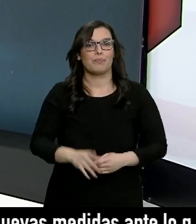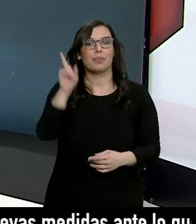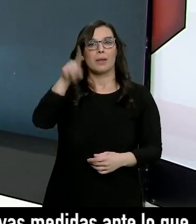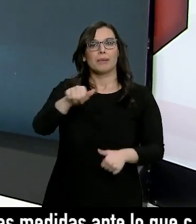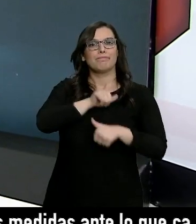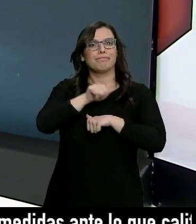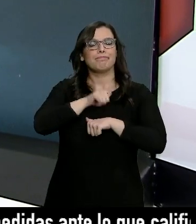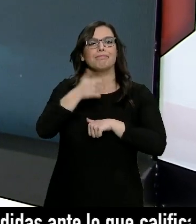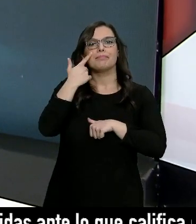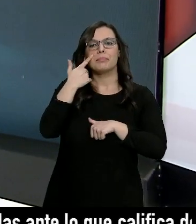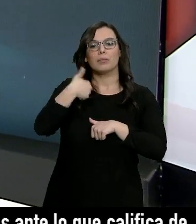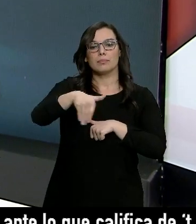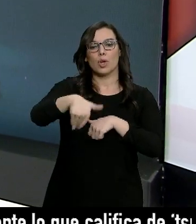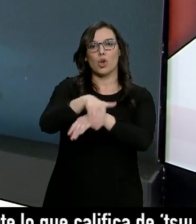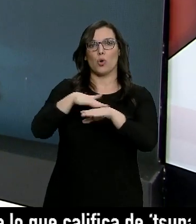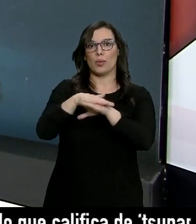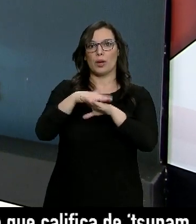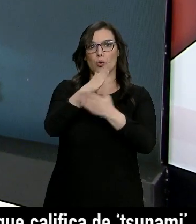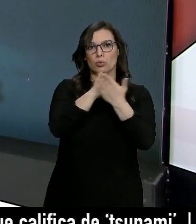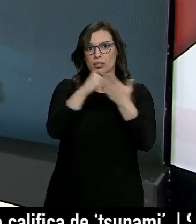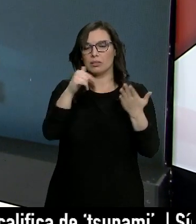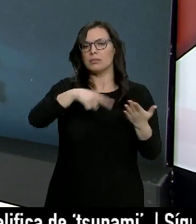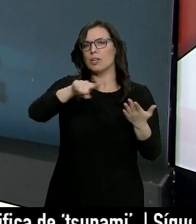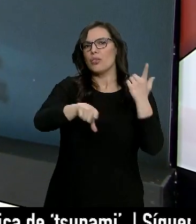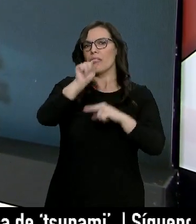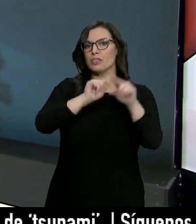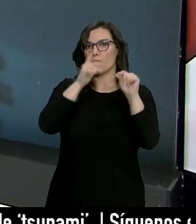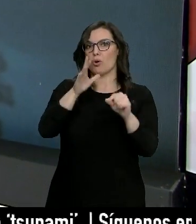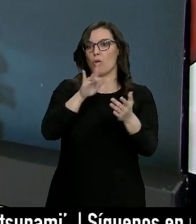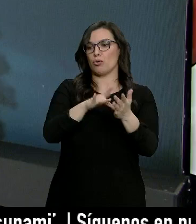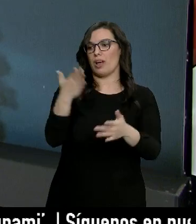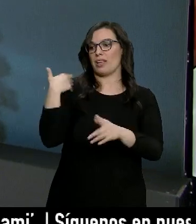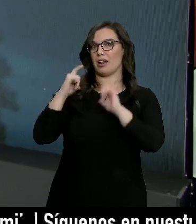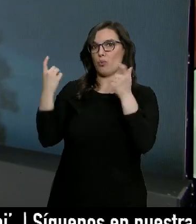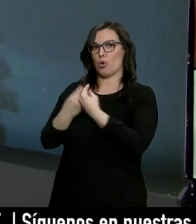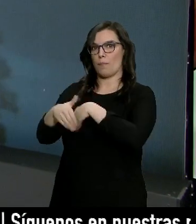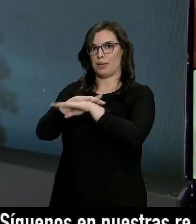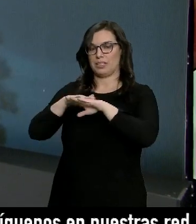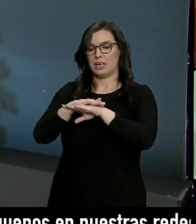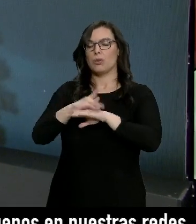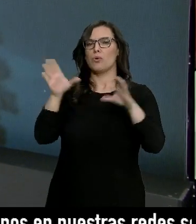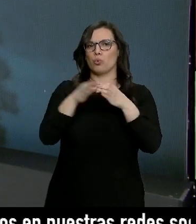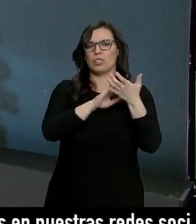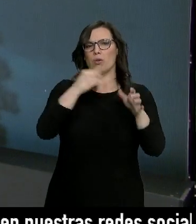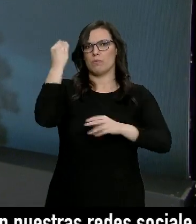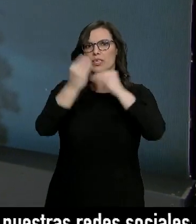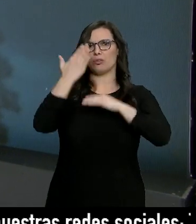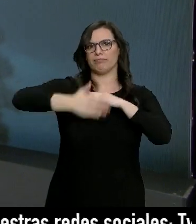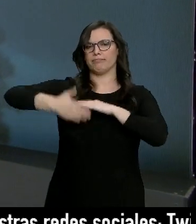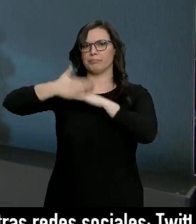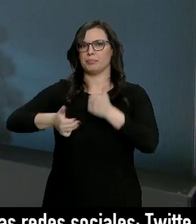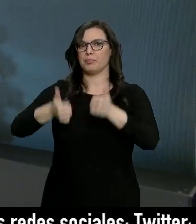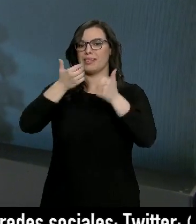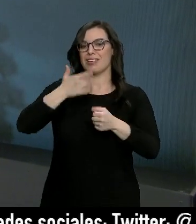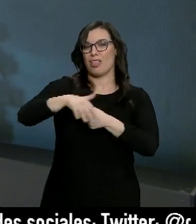la espera de las decisiones del Gobierno regional tras la interterritorial de salud. La Junta estudia aplicar nuevas restricciones en aquellas